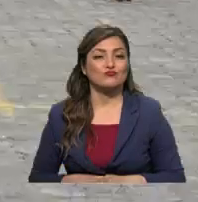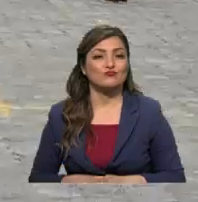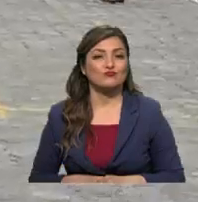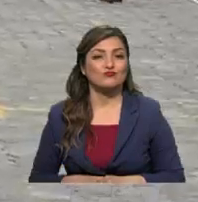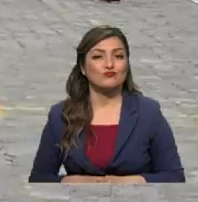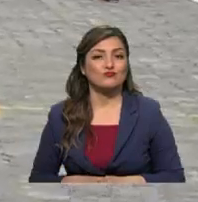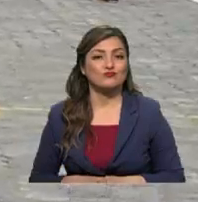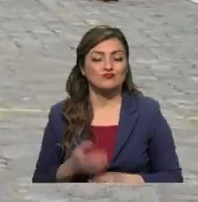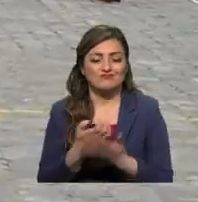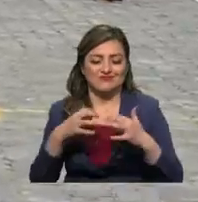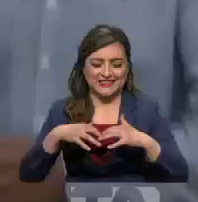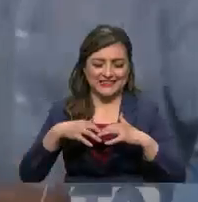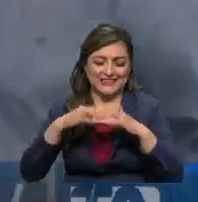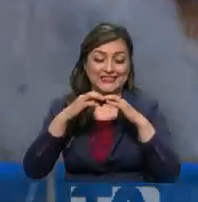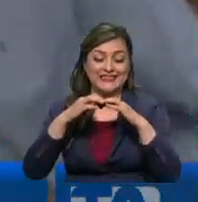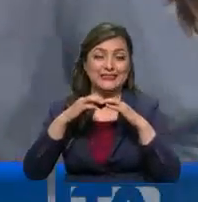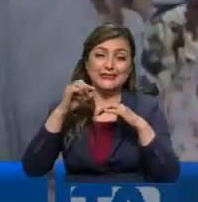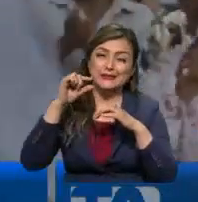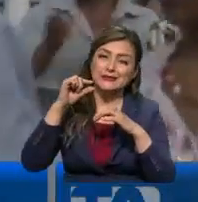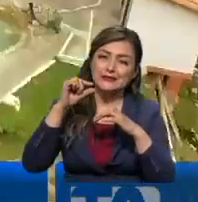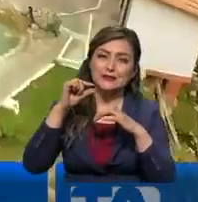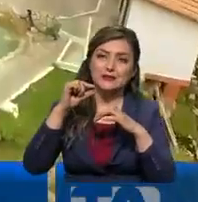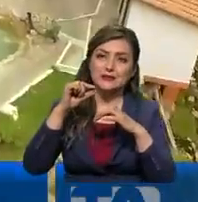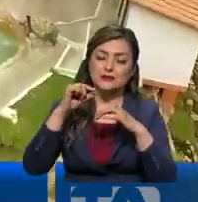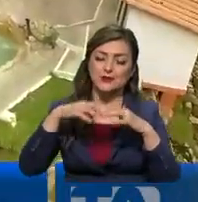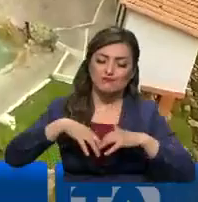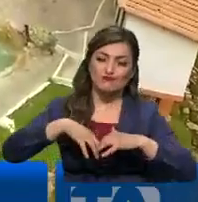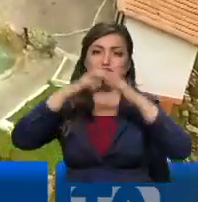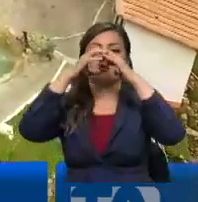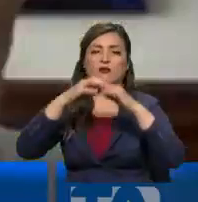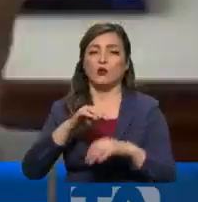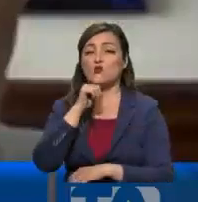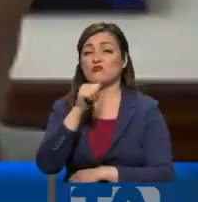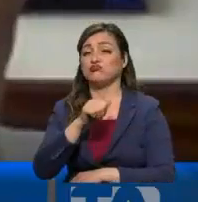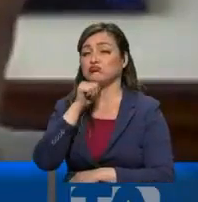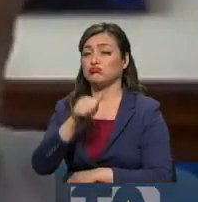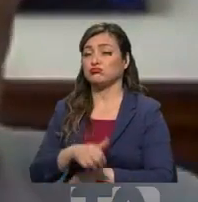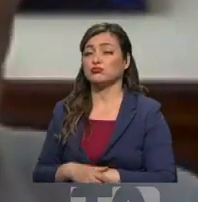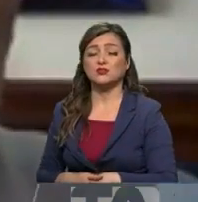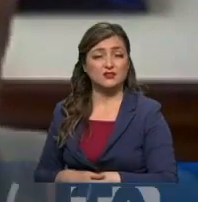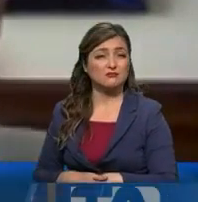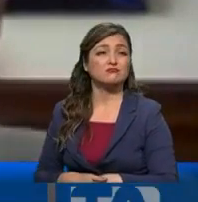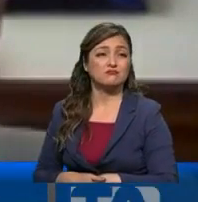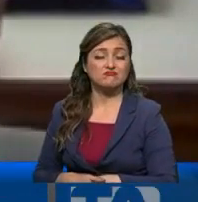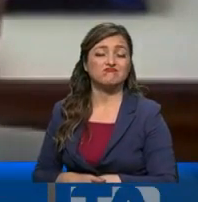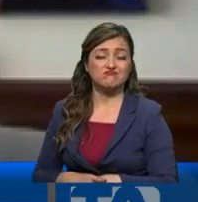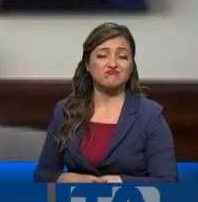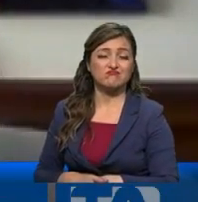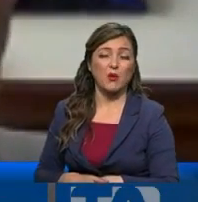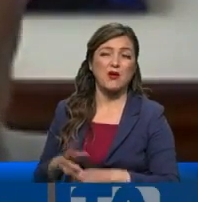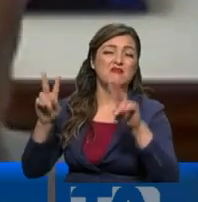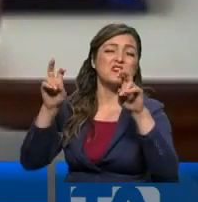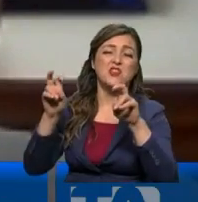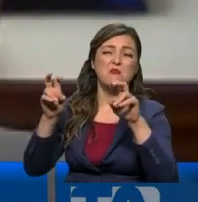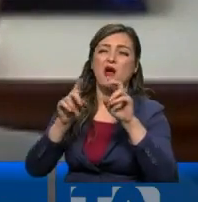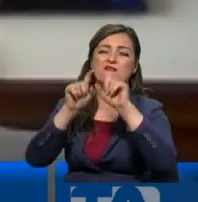hay una ligera mejoría, aún falta mucho para alcanzar una verdadera reactivación. Reactivación, desafortunadamente, para nuestra industria